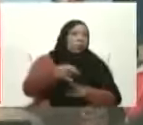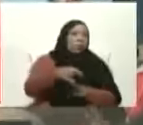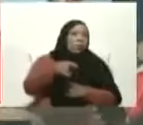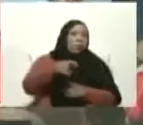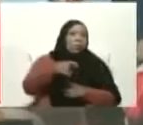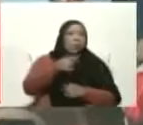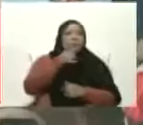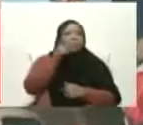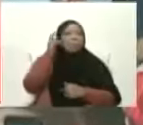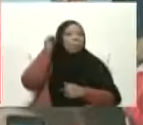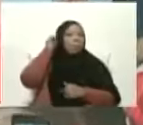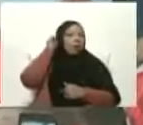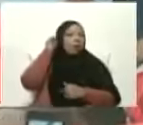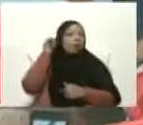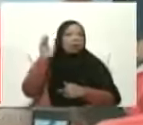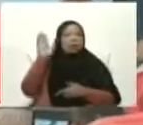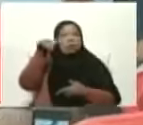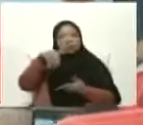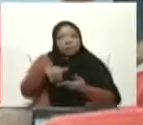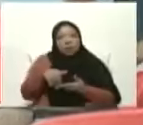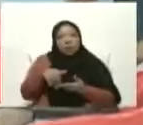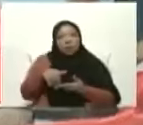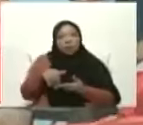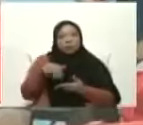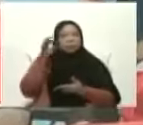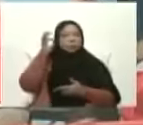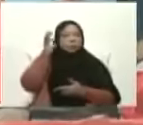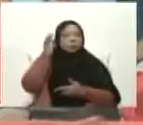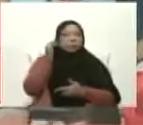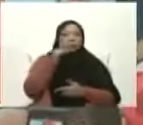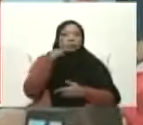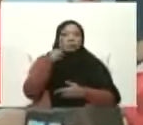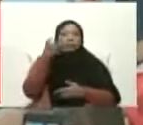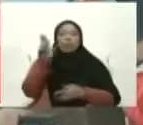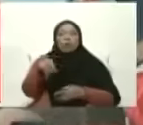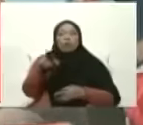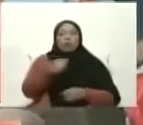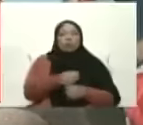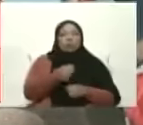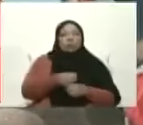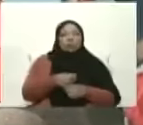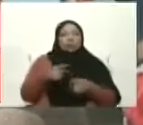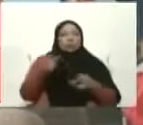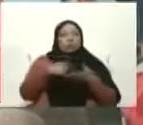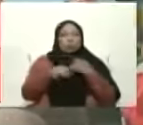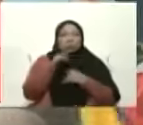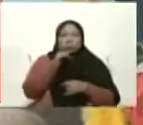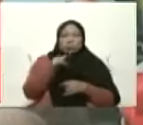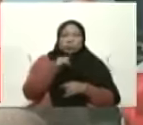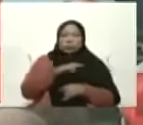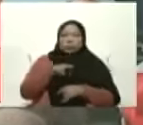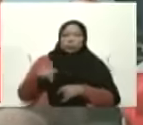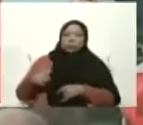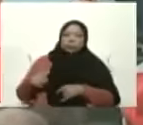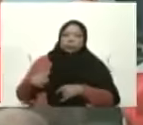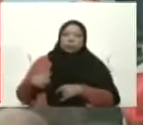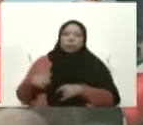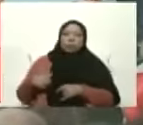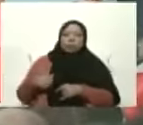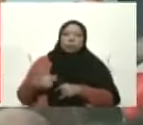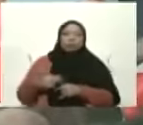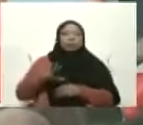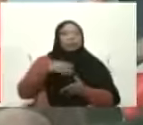Miranda. Un hombre leal a su pueblo, que jamás sucumbió a las tentaciones. Yo he sido